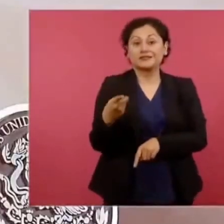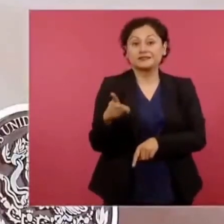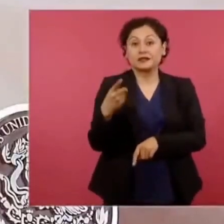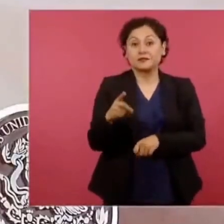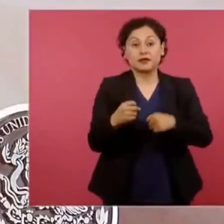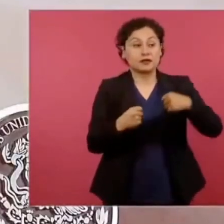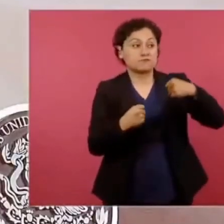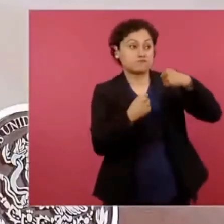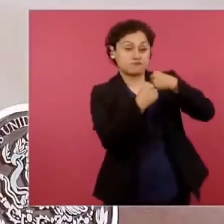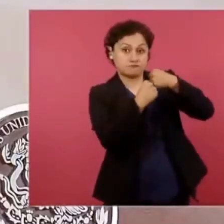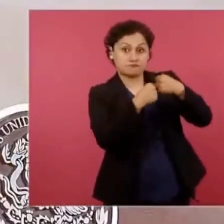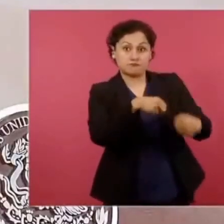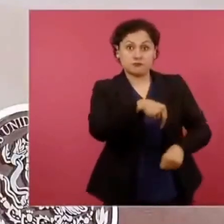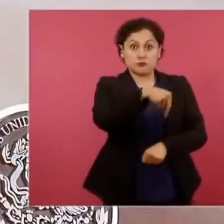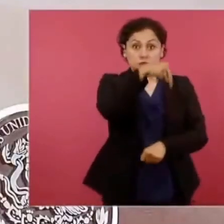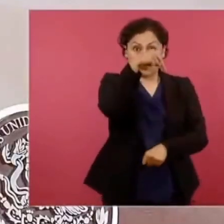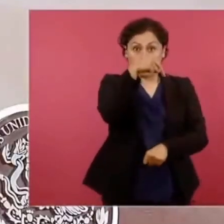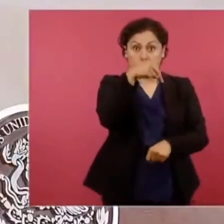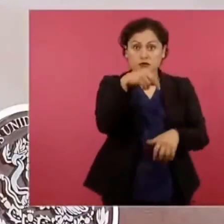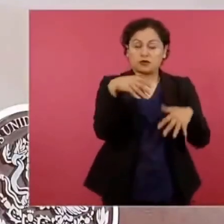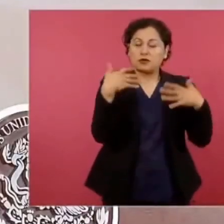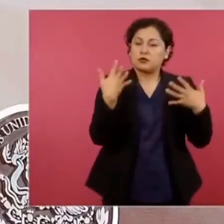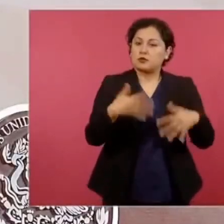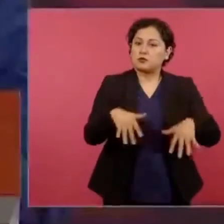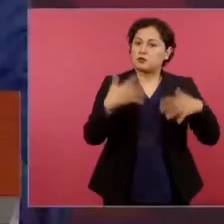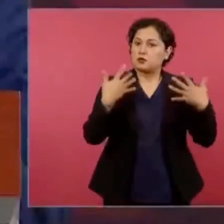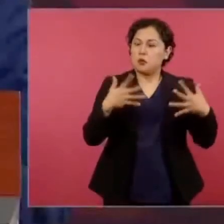de 12,000 migrantes